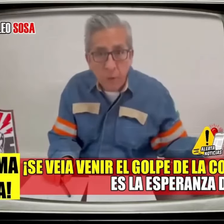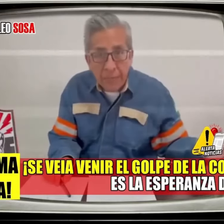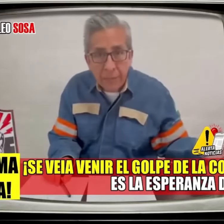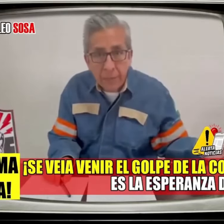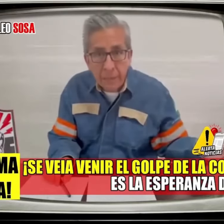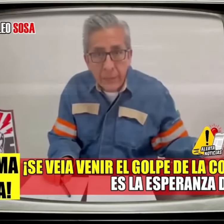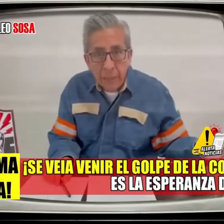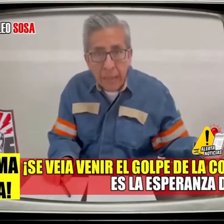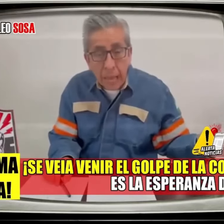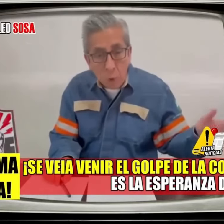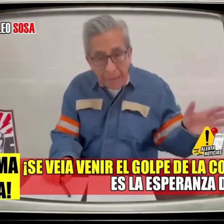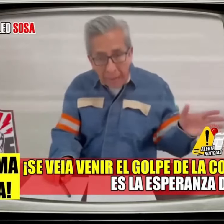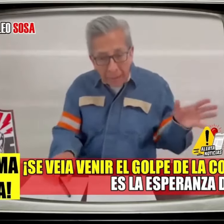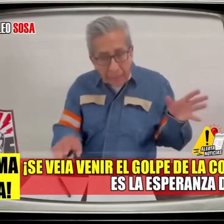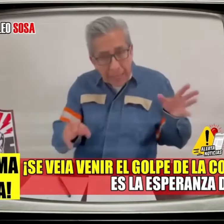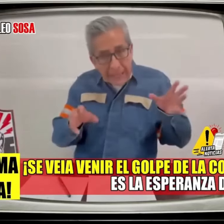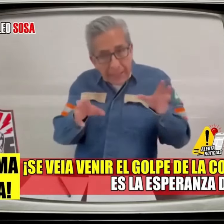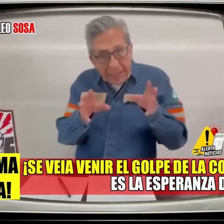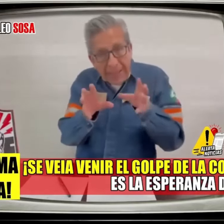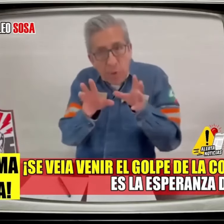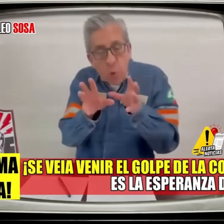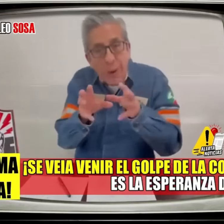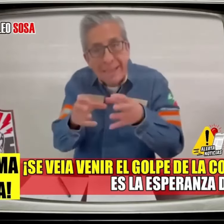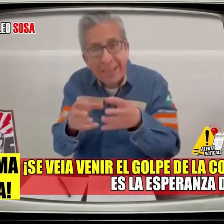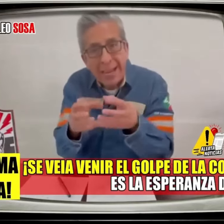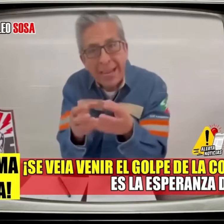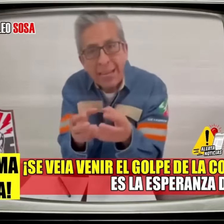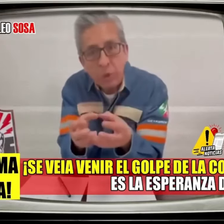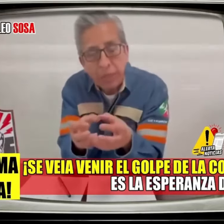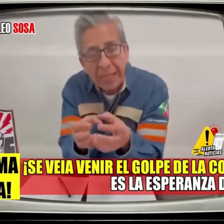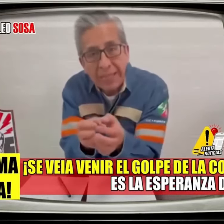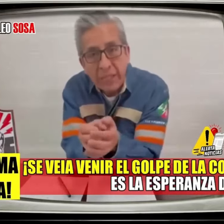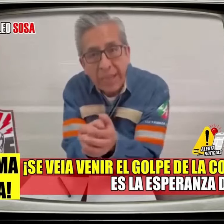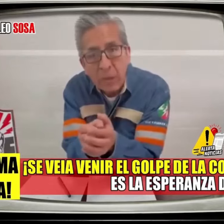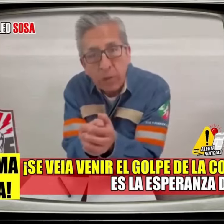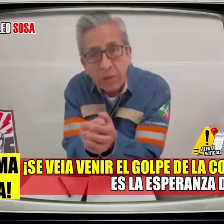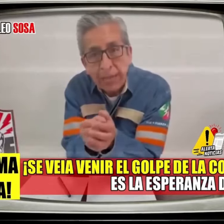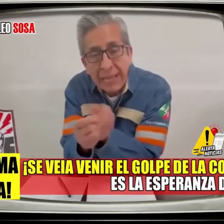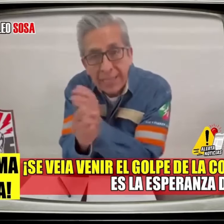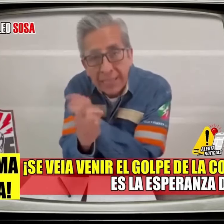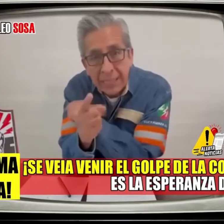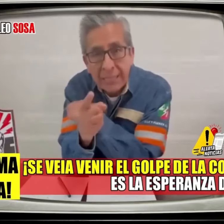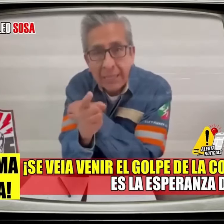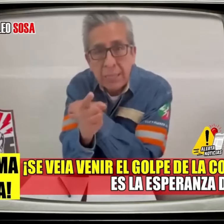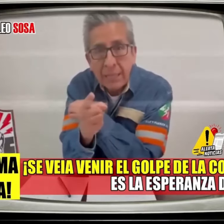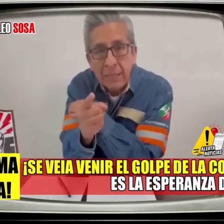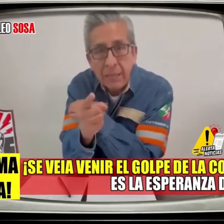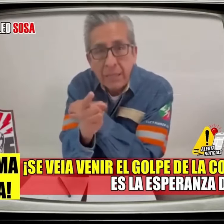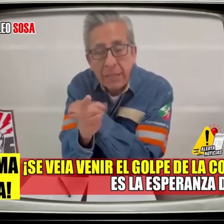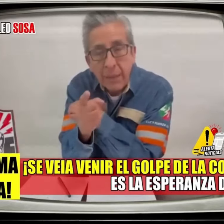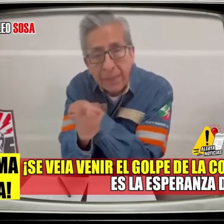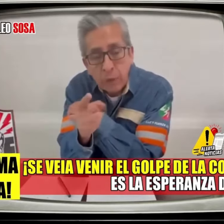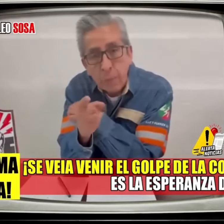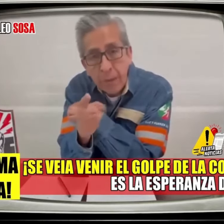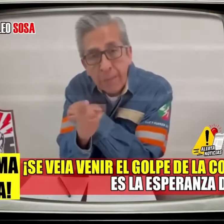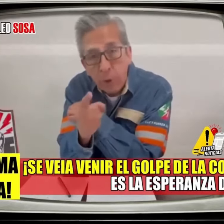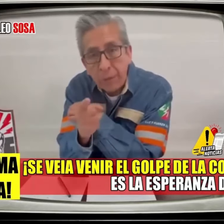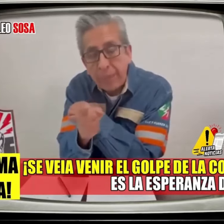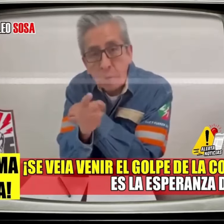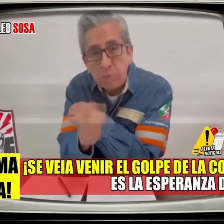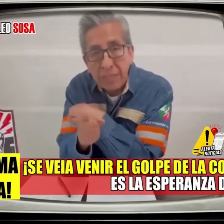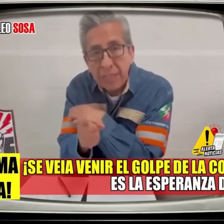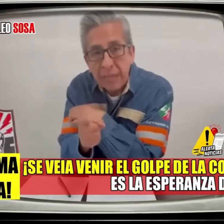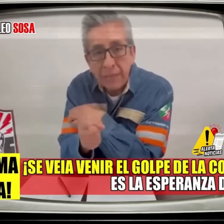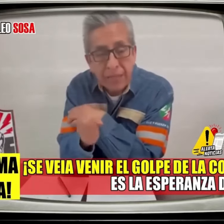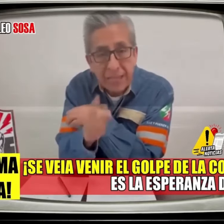gobiernos anteriores, ahora se encuentran ellos atrincherados en esa instancia llamada Suprema